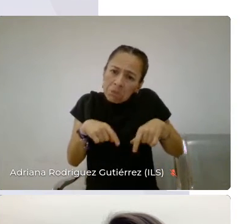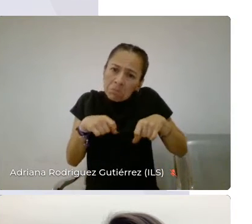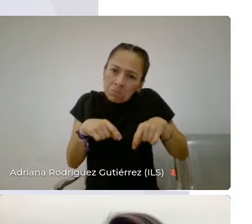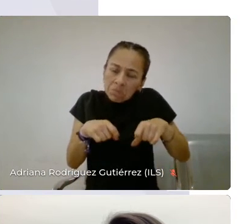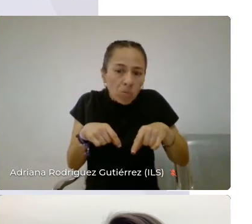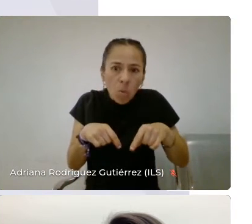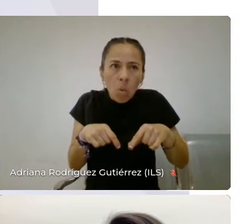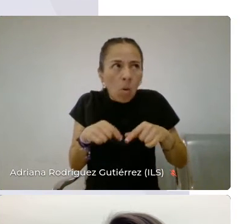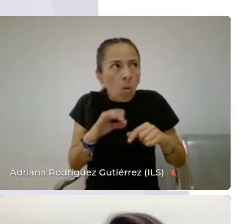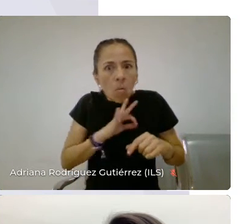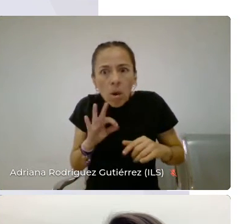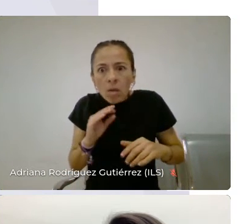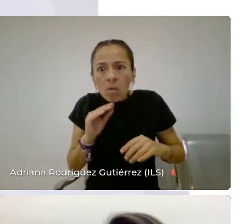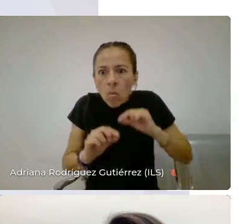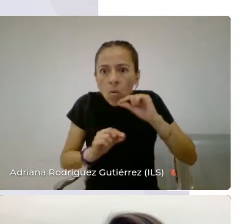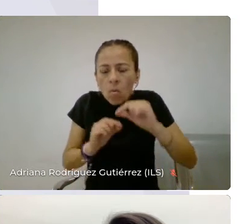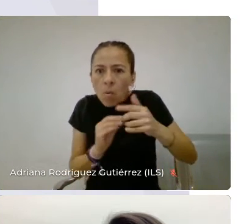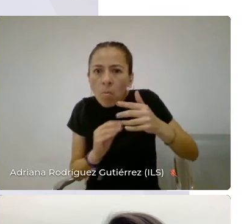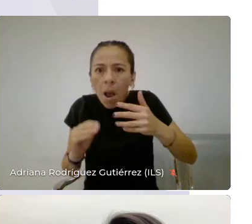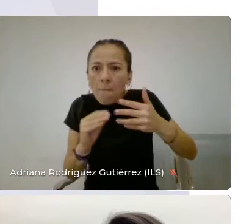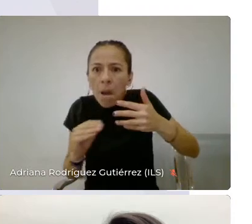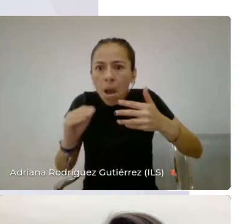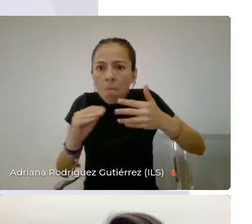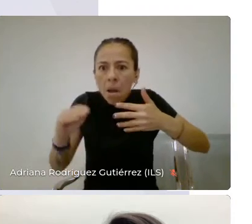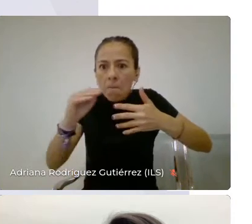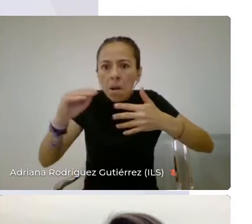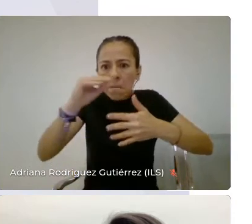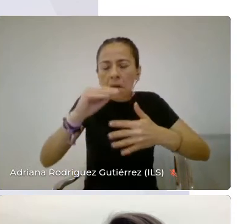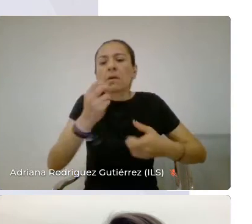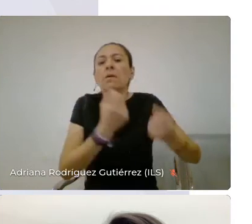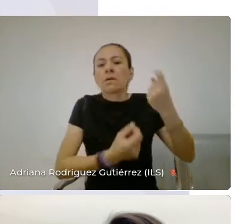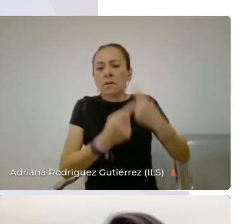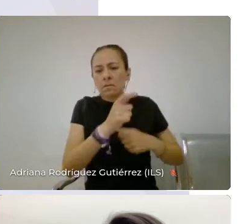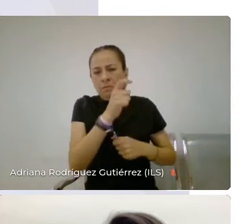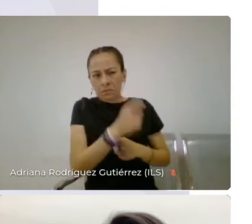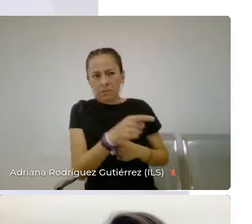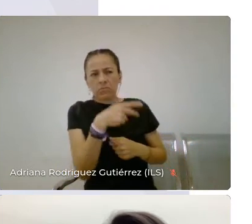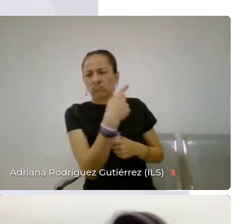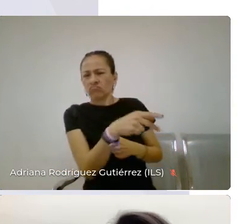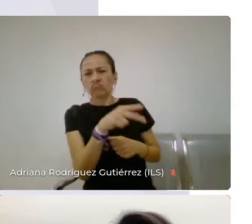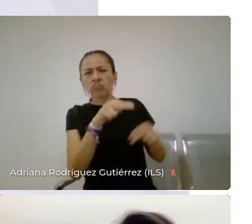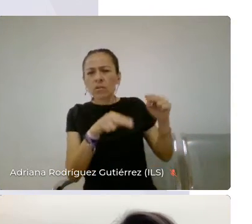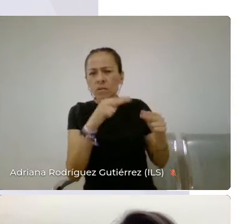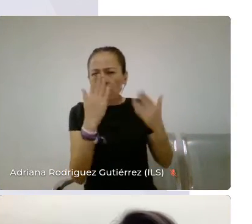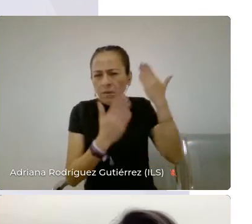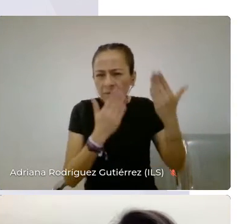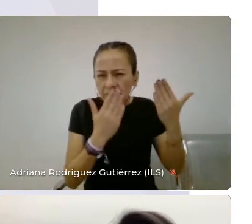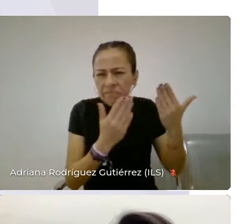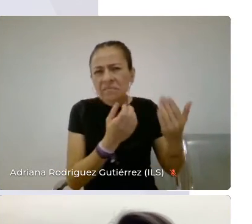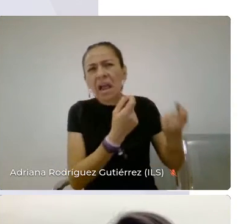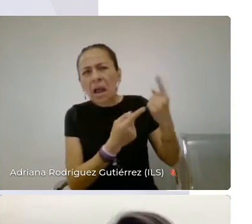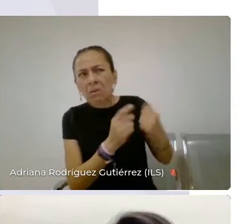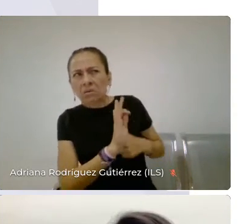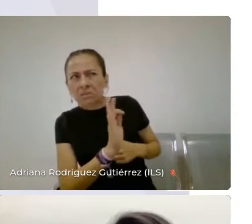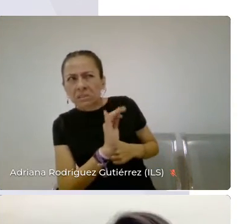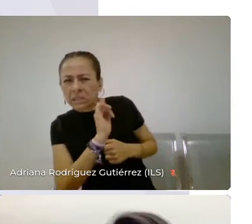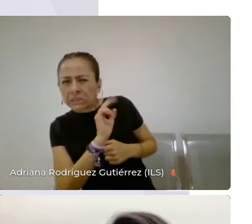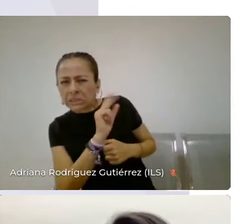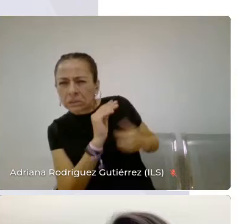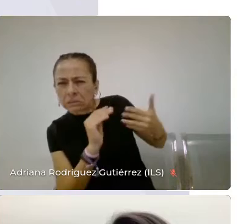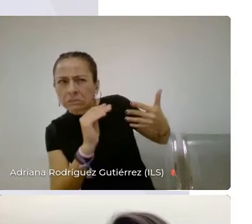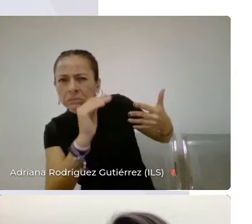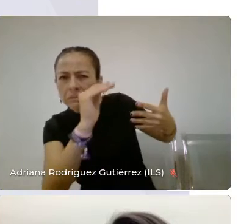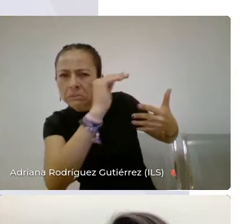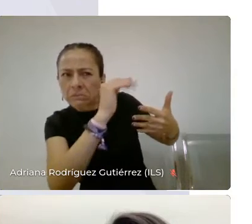si no tienen educación avanzada, en muchos casos van a entrar en puestos muy junior, y es bien importante que aún